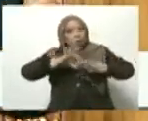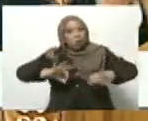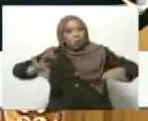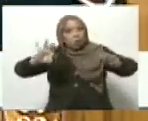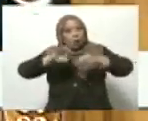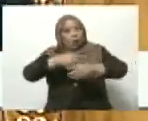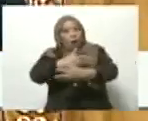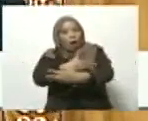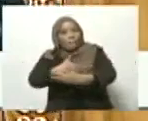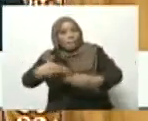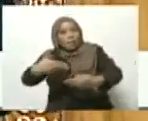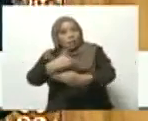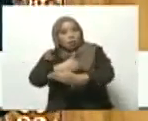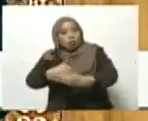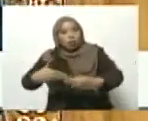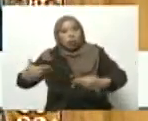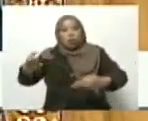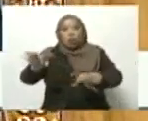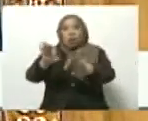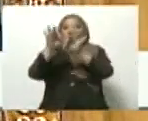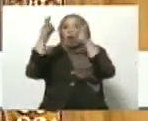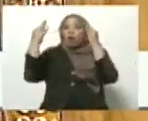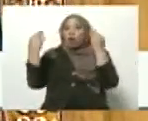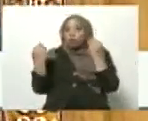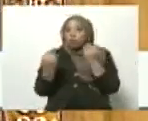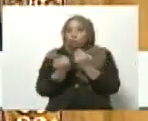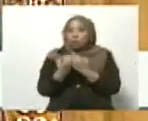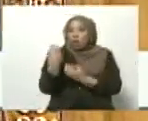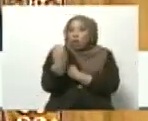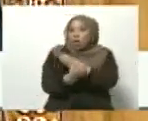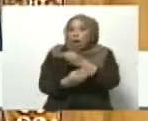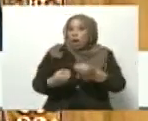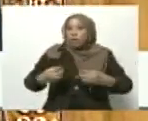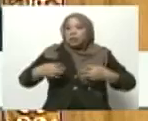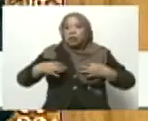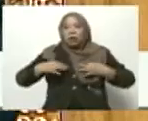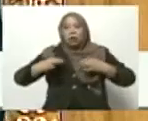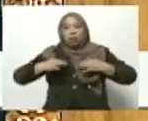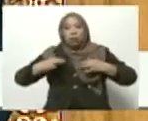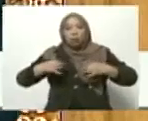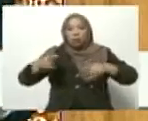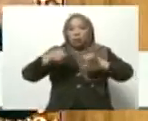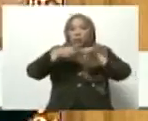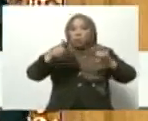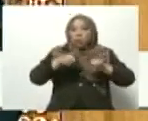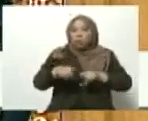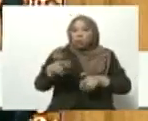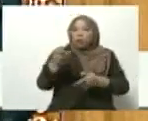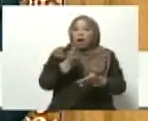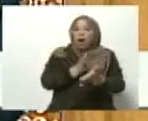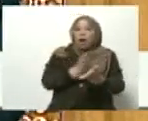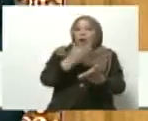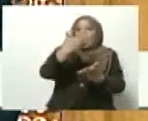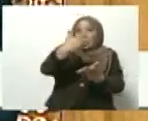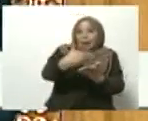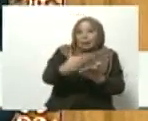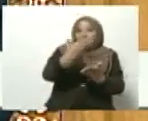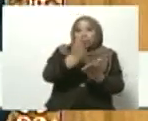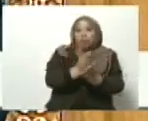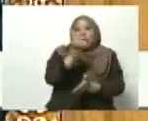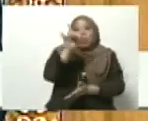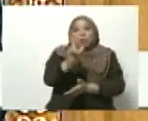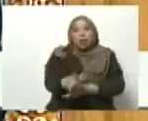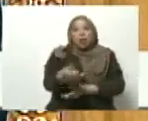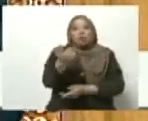millonario heredero de la familia famosa esta de que fabrica los quesos Kraft, esos quesos Philadelphia, esos quesos crema. Bueno, el millonario heredero de esa